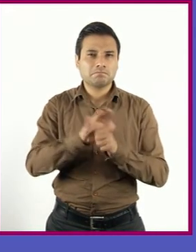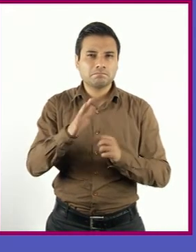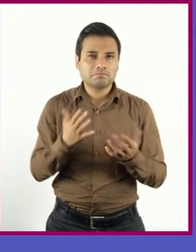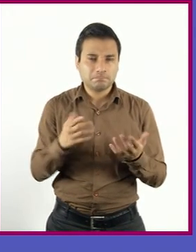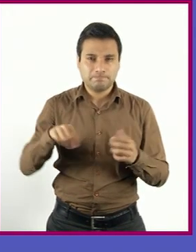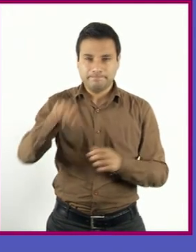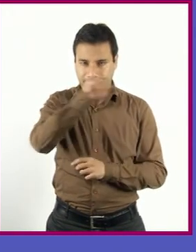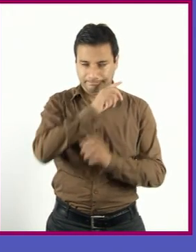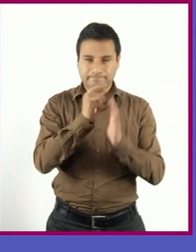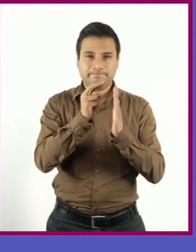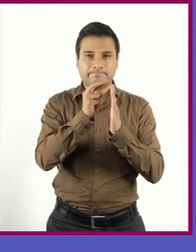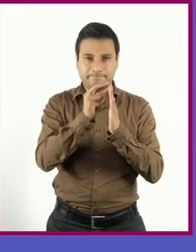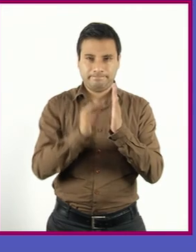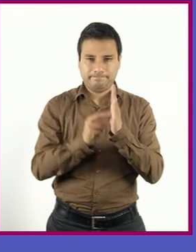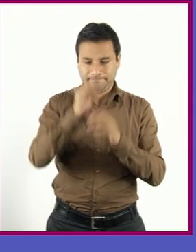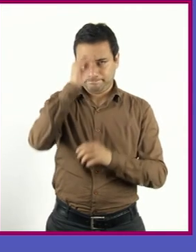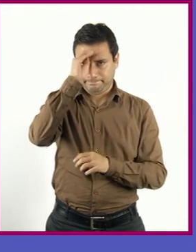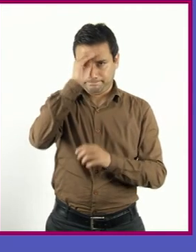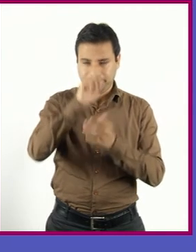y escríbalas en su cuaderno.